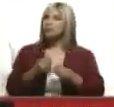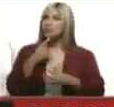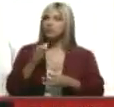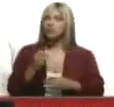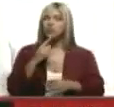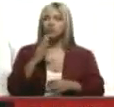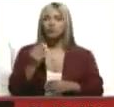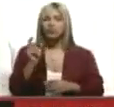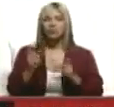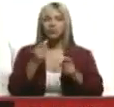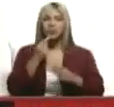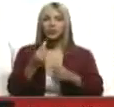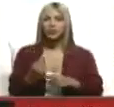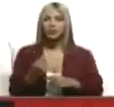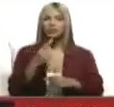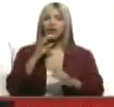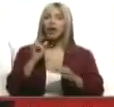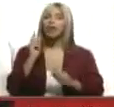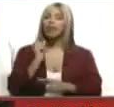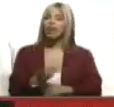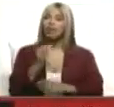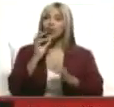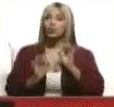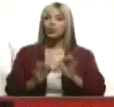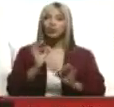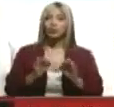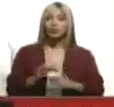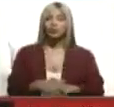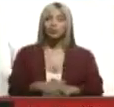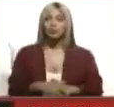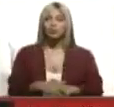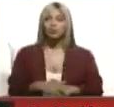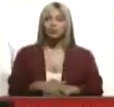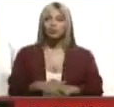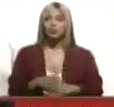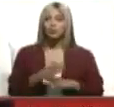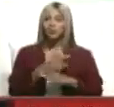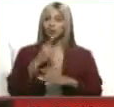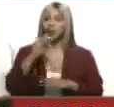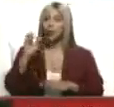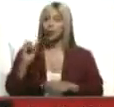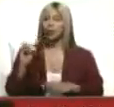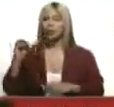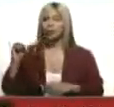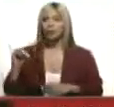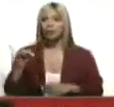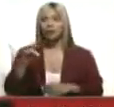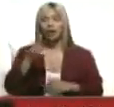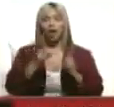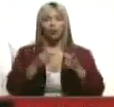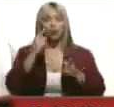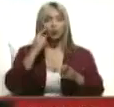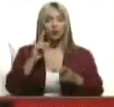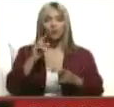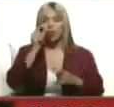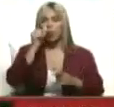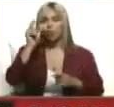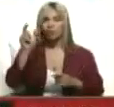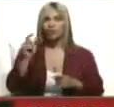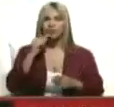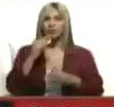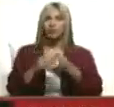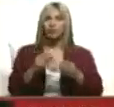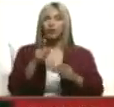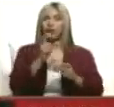que se expresa y dice, bueno, que se haga justicia en este caso. Yo antes he mencionado Horacio Medina. Para los que no saben, Horacio Medina es aquel señor que apareció